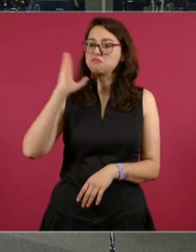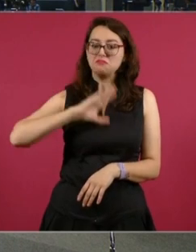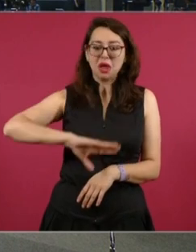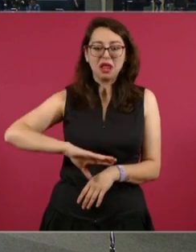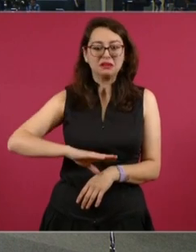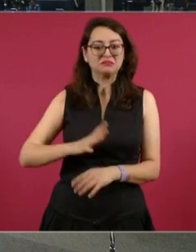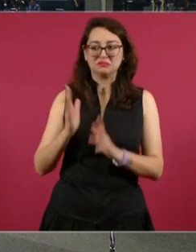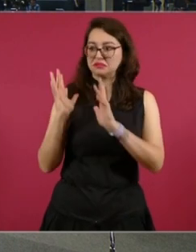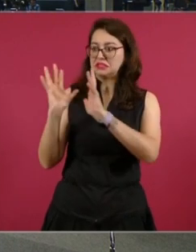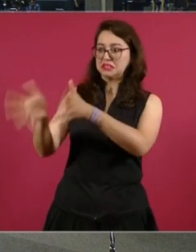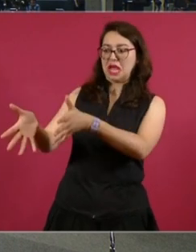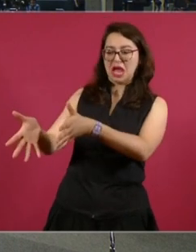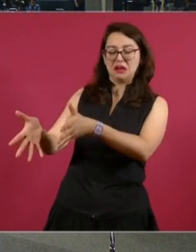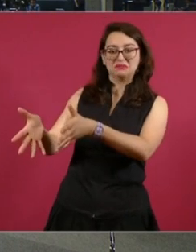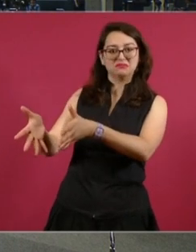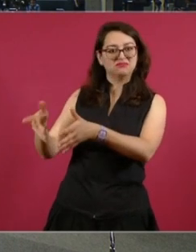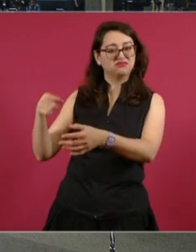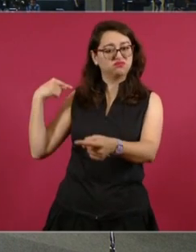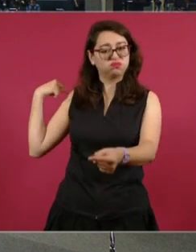que se arraigó